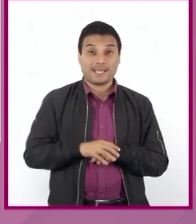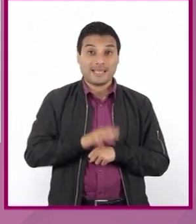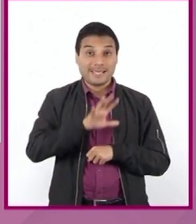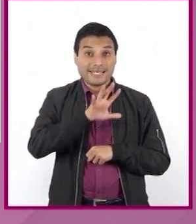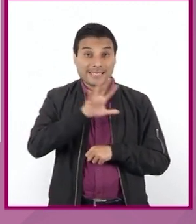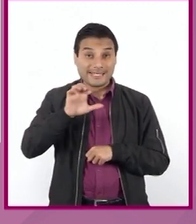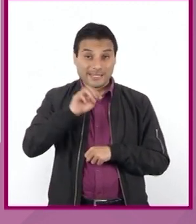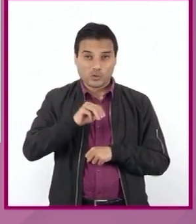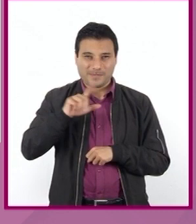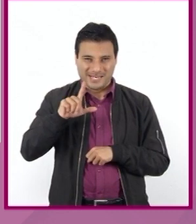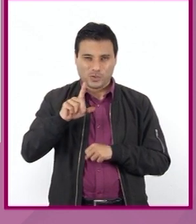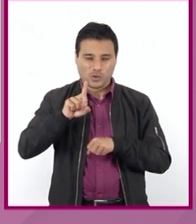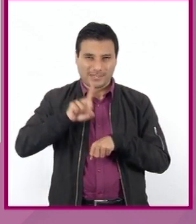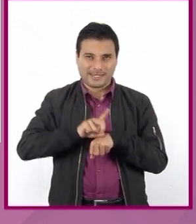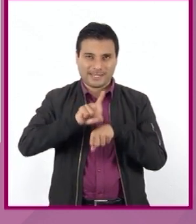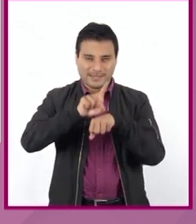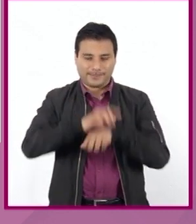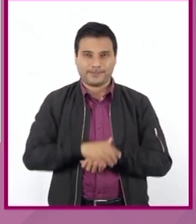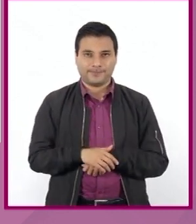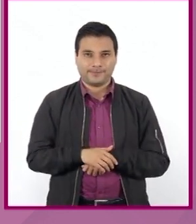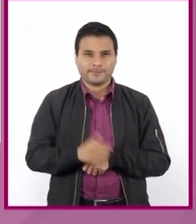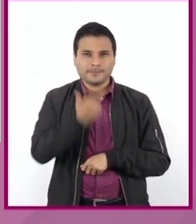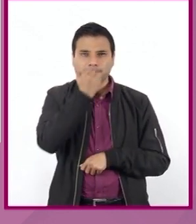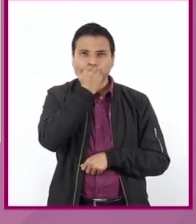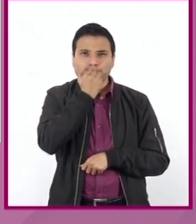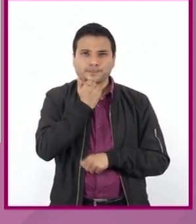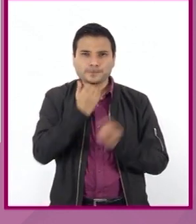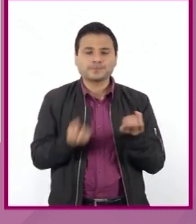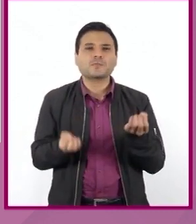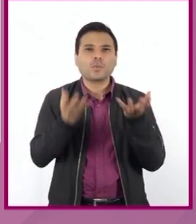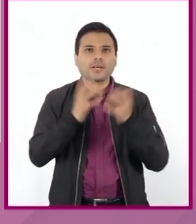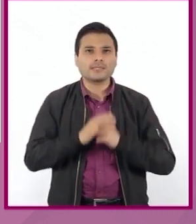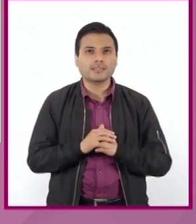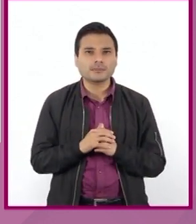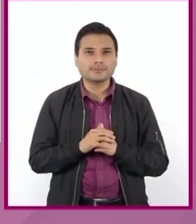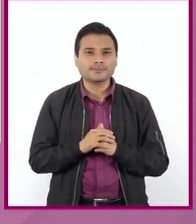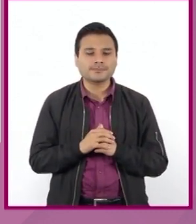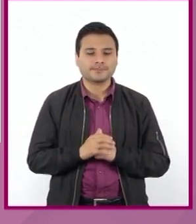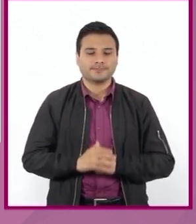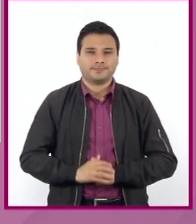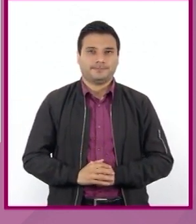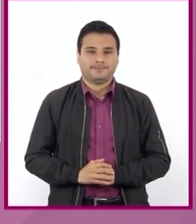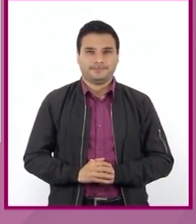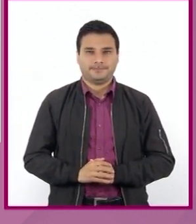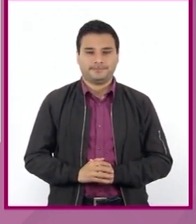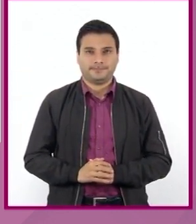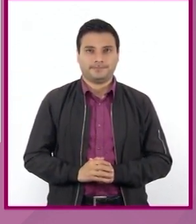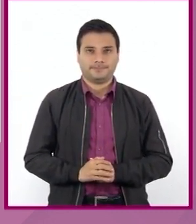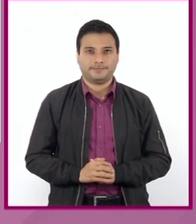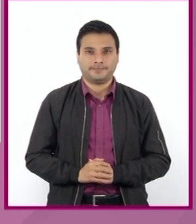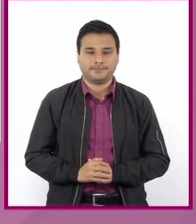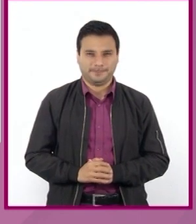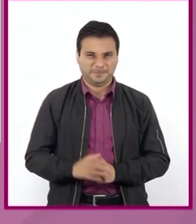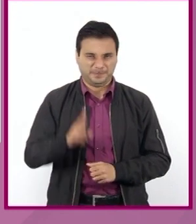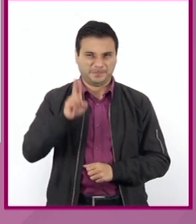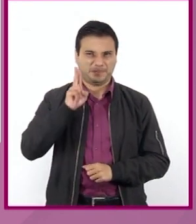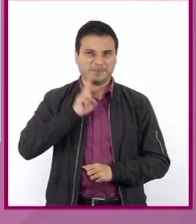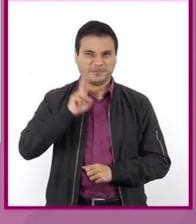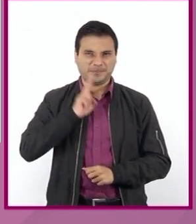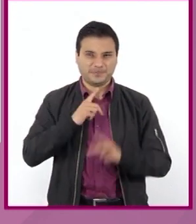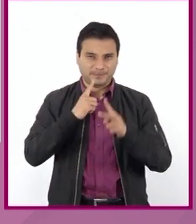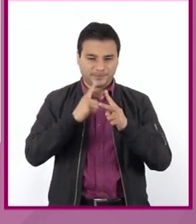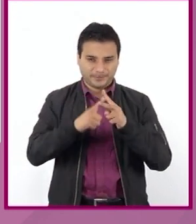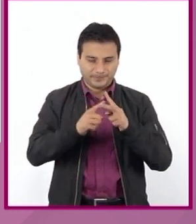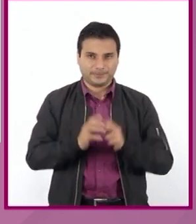mililitros por día. ¿Cuánta azúcar se habrá consumido en esa semana completa? Para verificar si existe